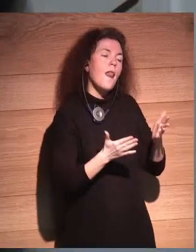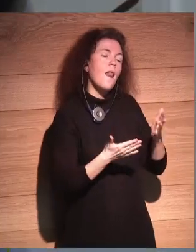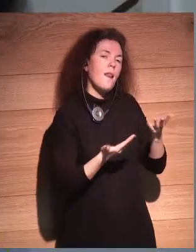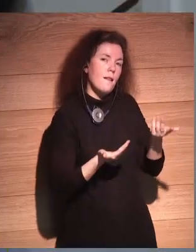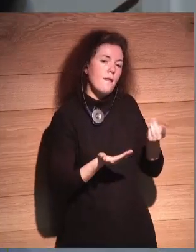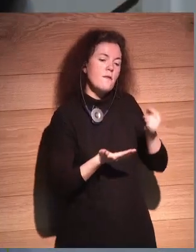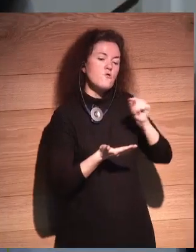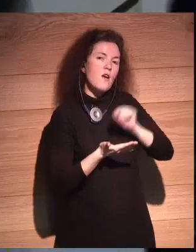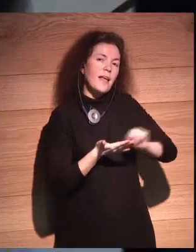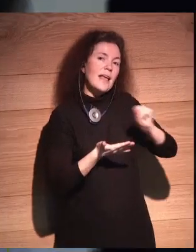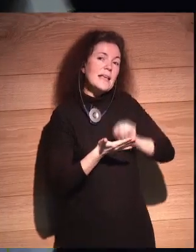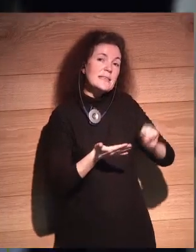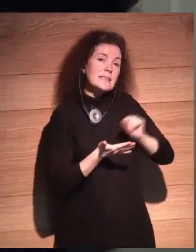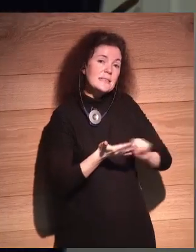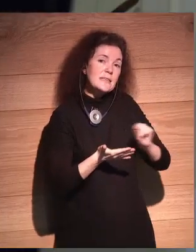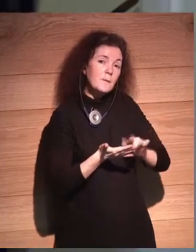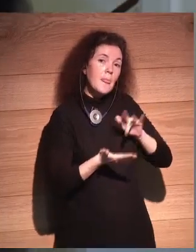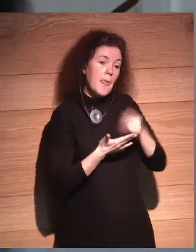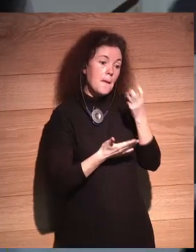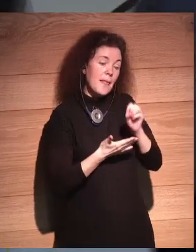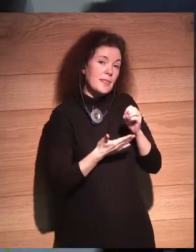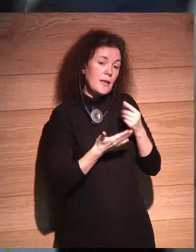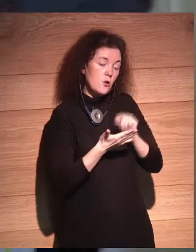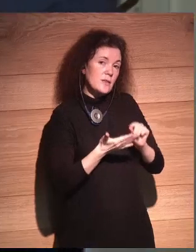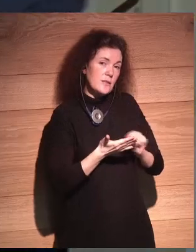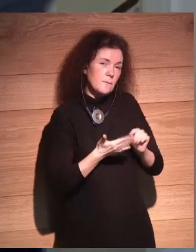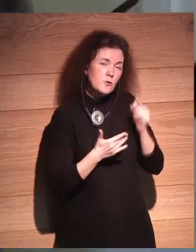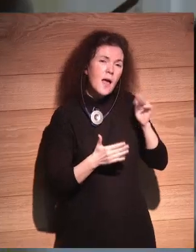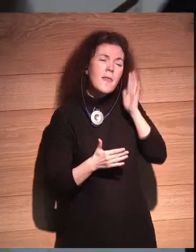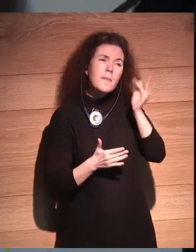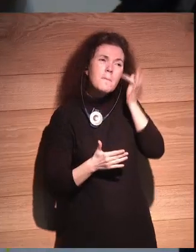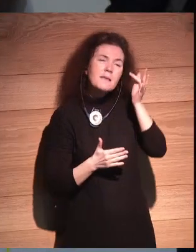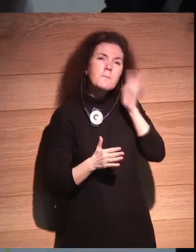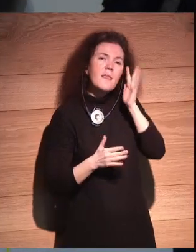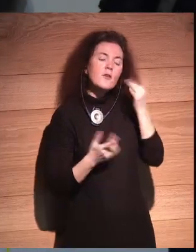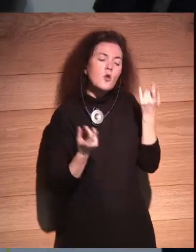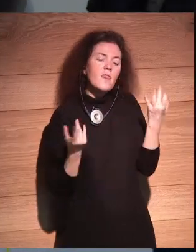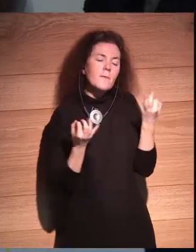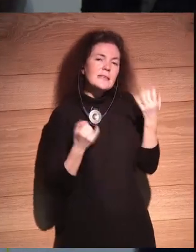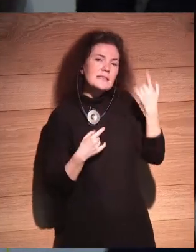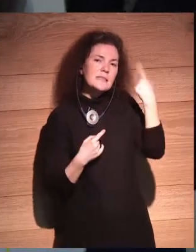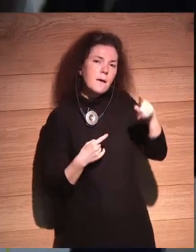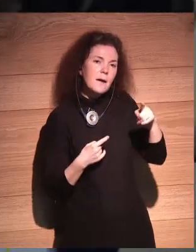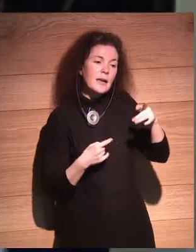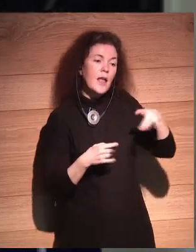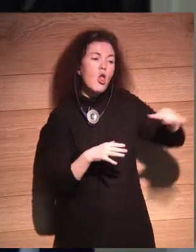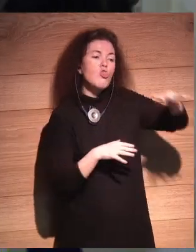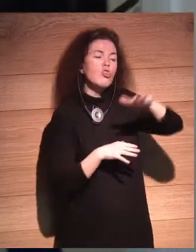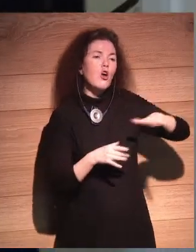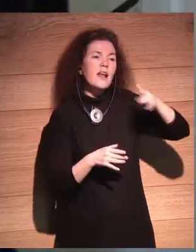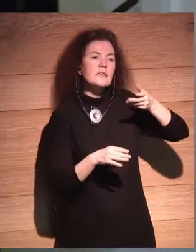Escribí el día 20º de mi recorrido. Además, creo que necesitamos saber que existen zonas que no han sido exploradas en su